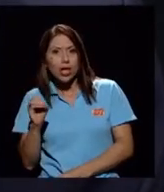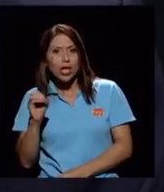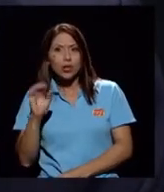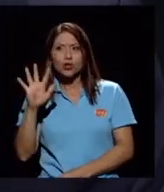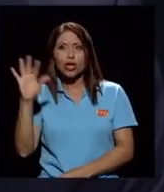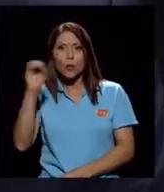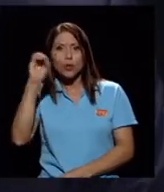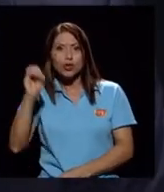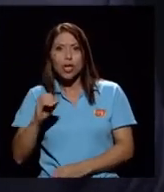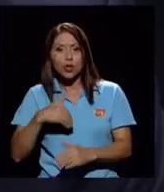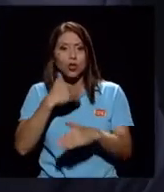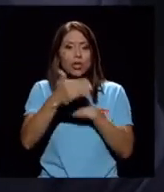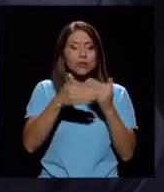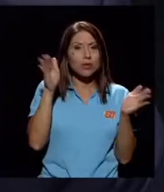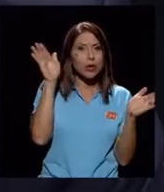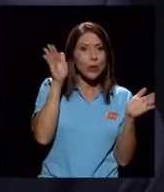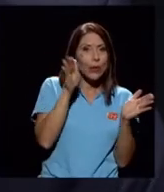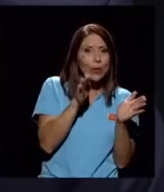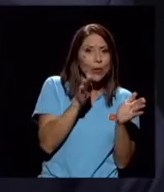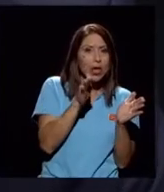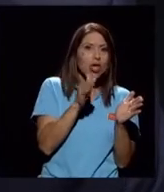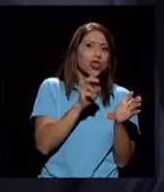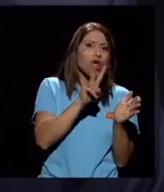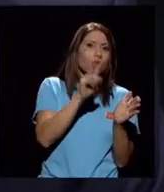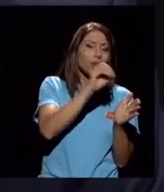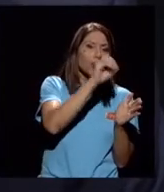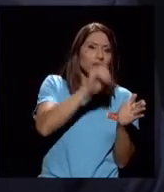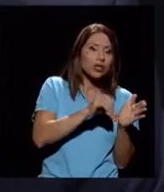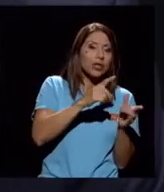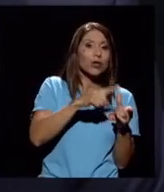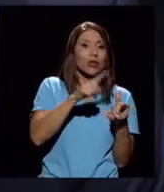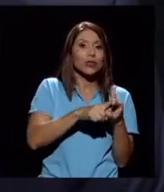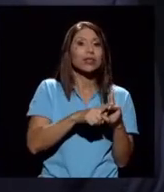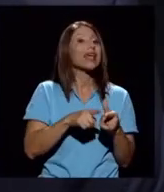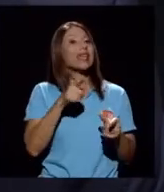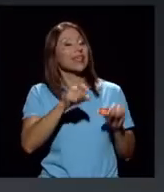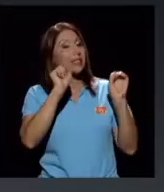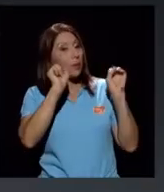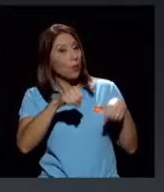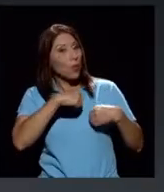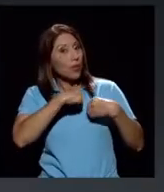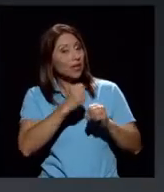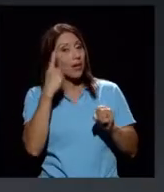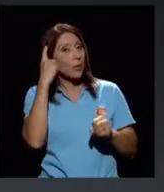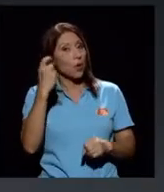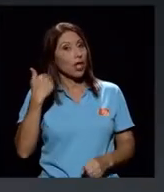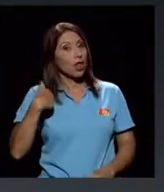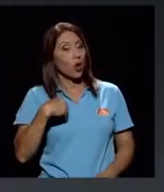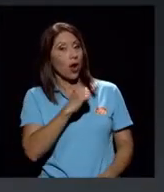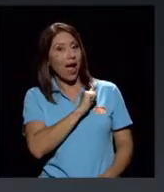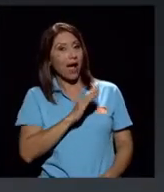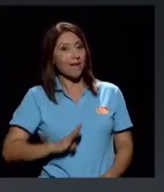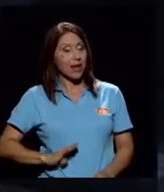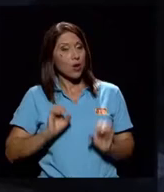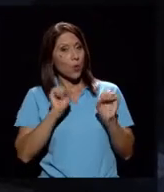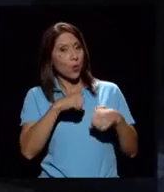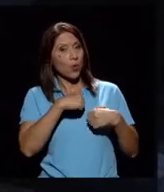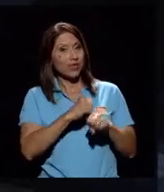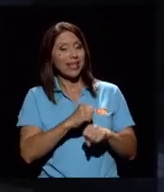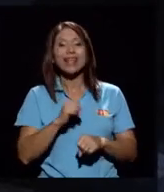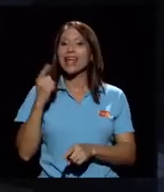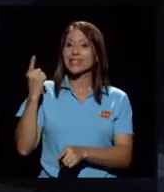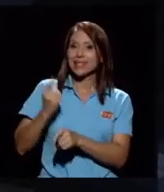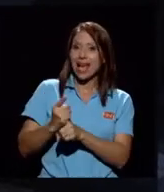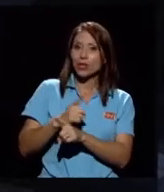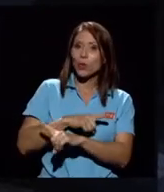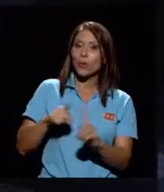es que fue montarse en una bola que ya venía y que no sirvió ser porque don abel lo pudo hacer exacto exacto pero a ver sacrifico